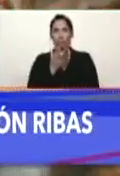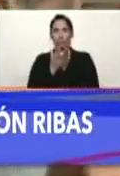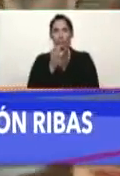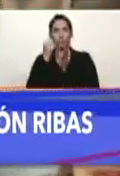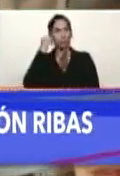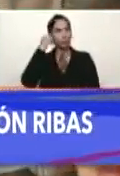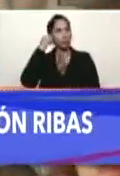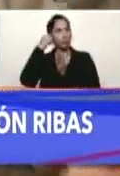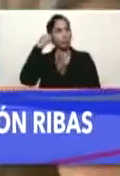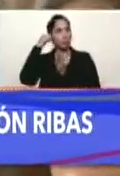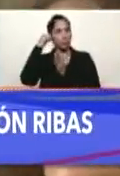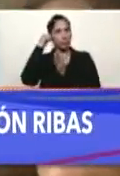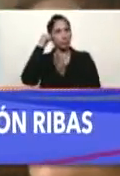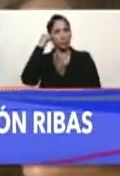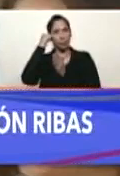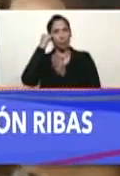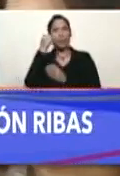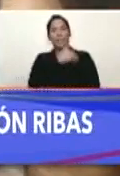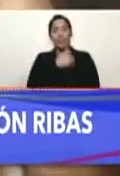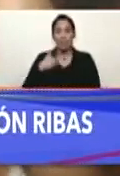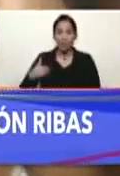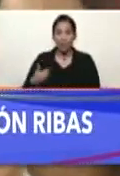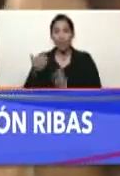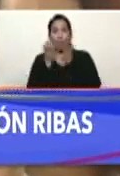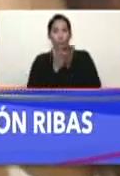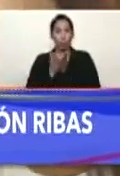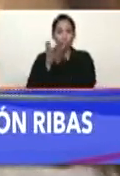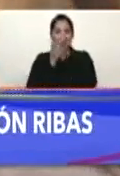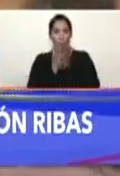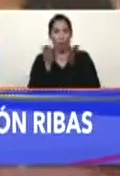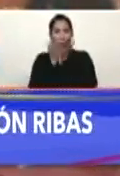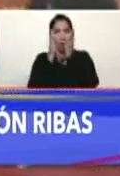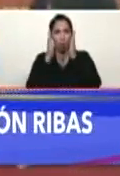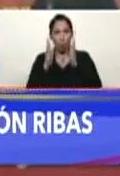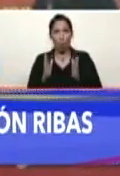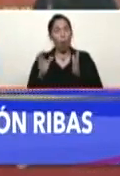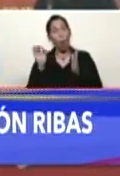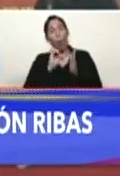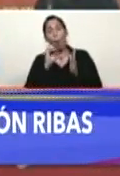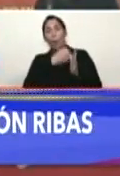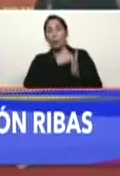quiere sacar la primaria porque no lo ha sacado, o quiere